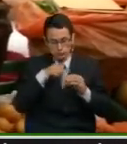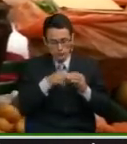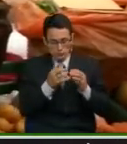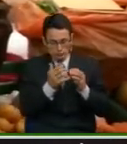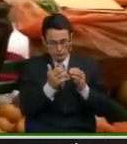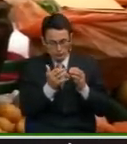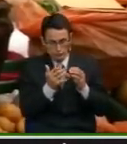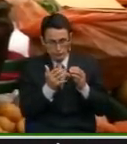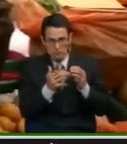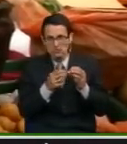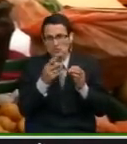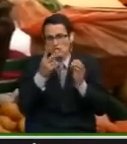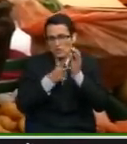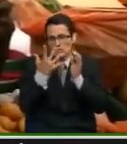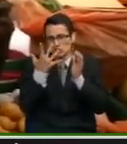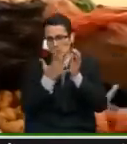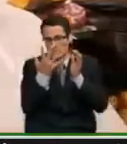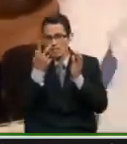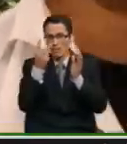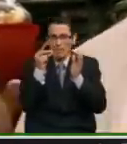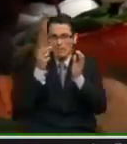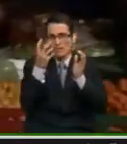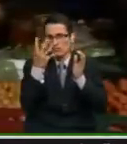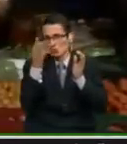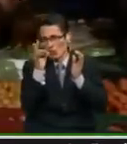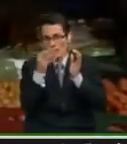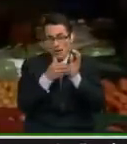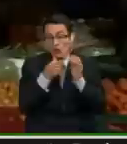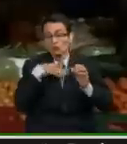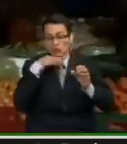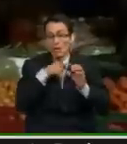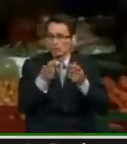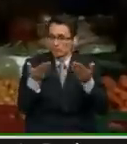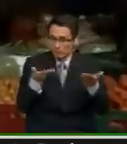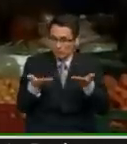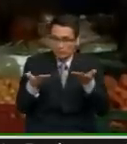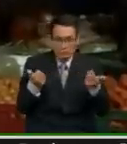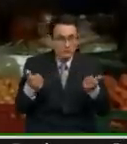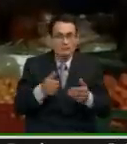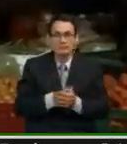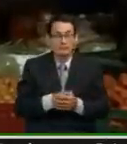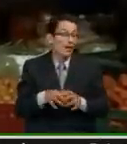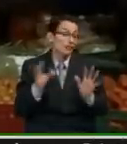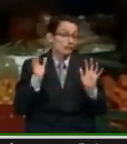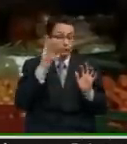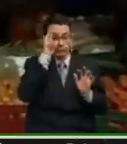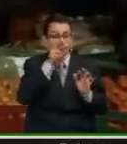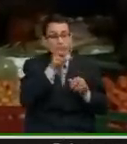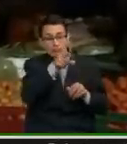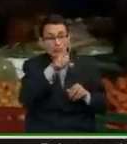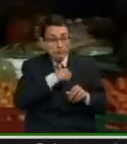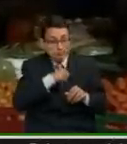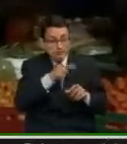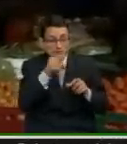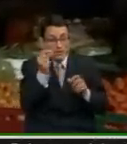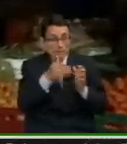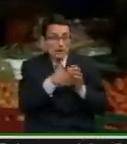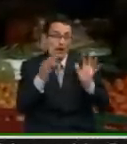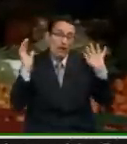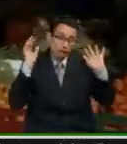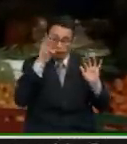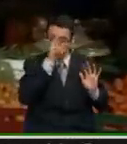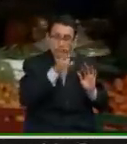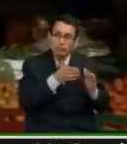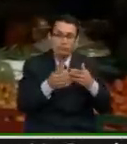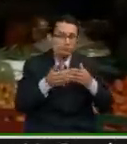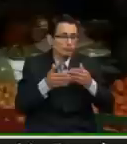el sencillo, para poder atender bien al cliente. De todas maneras es un cliente y toca respetarle su opinión, y el cliente no se va por otro lado